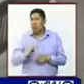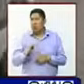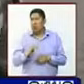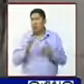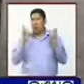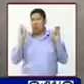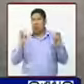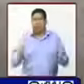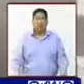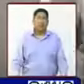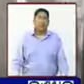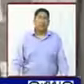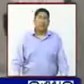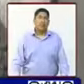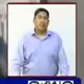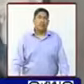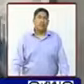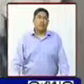en este tema.